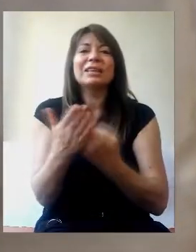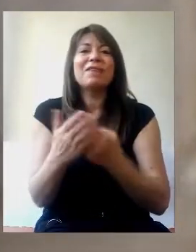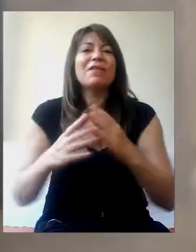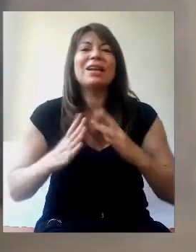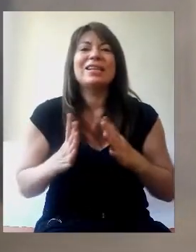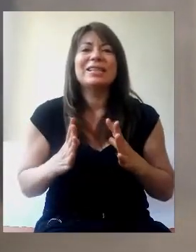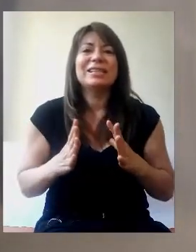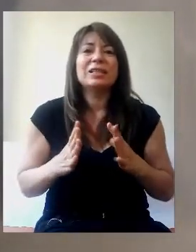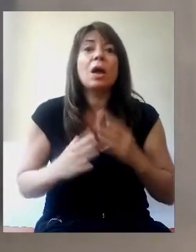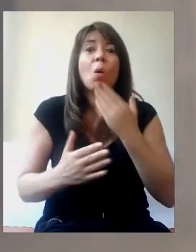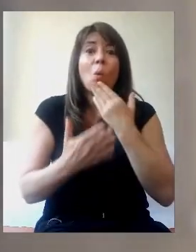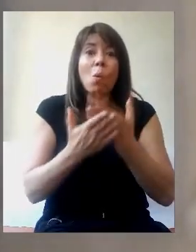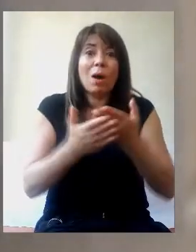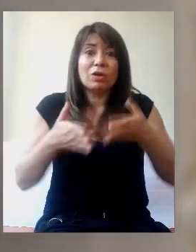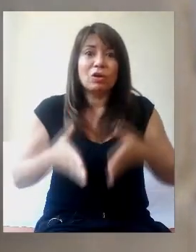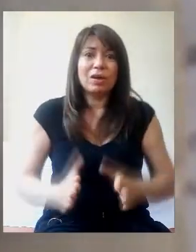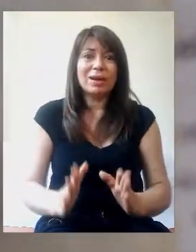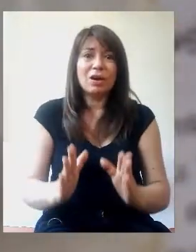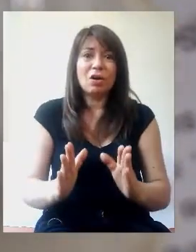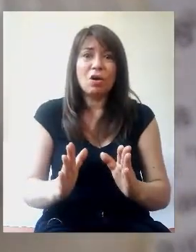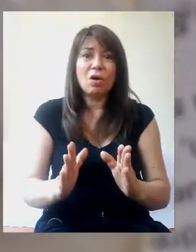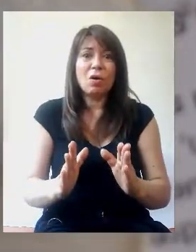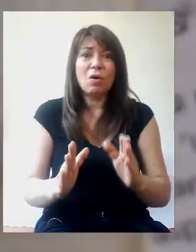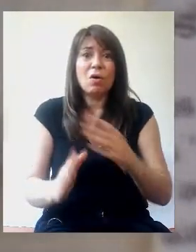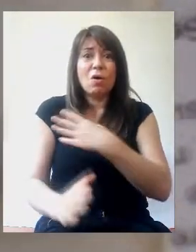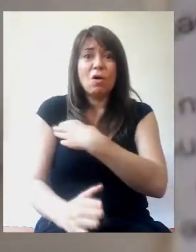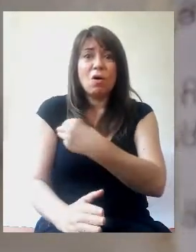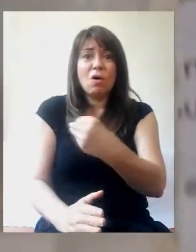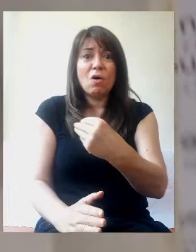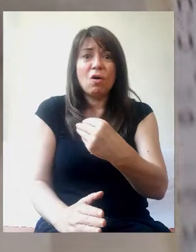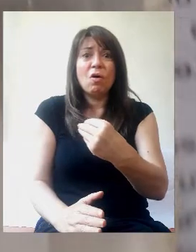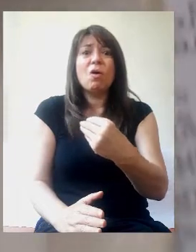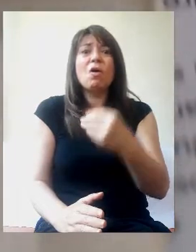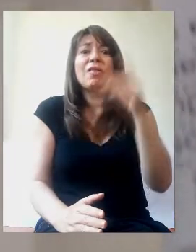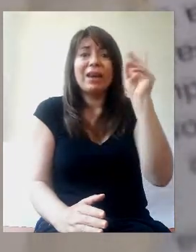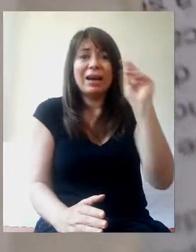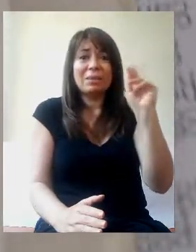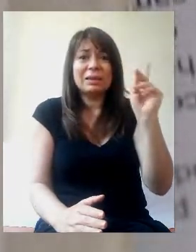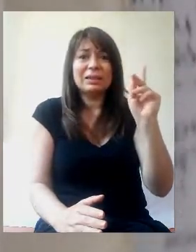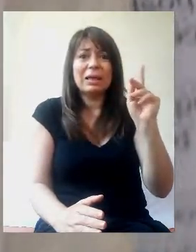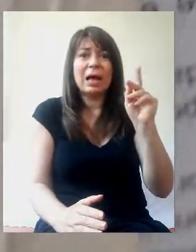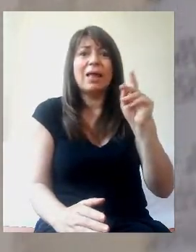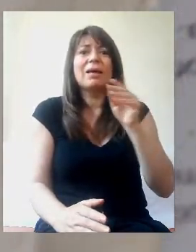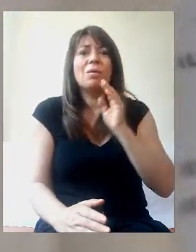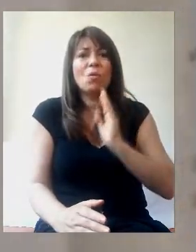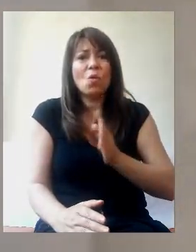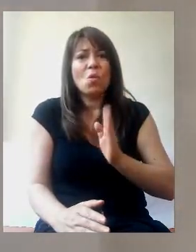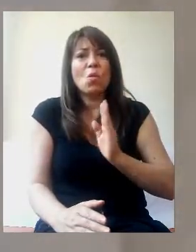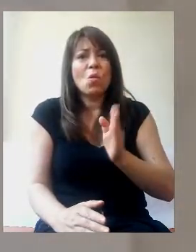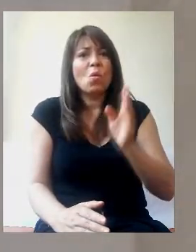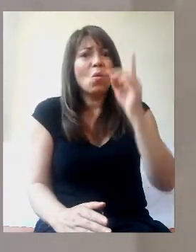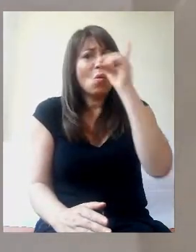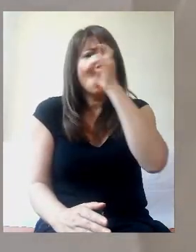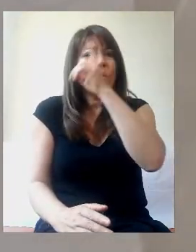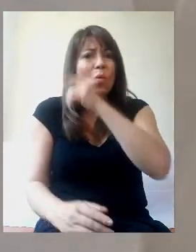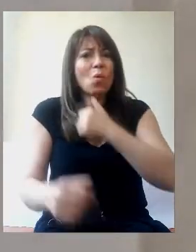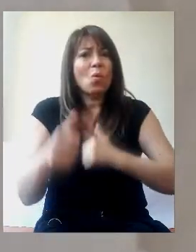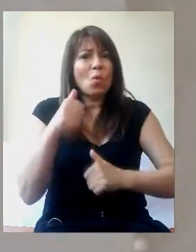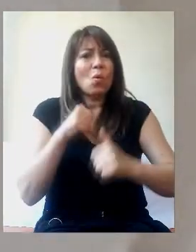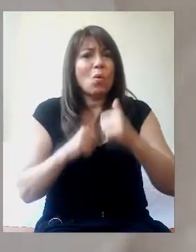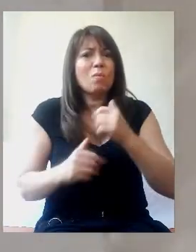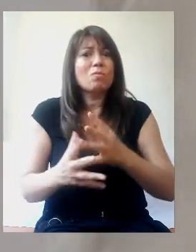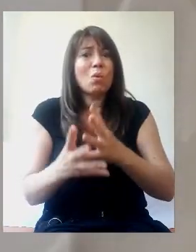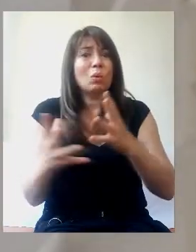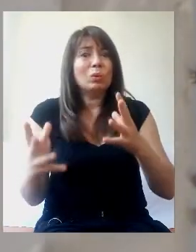tu hijo nace con discapacidad, enfrentas muchas dificultades. Cuando